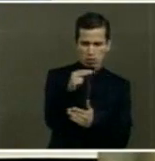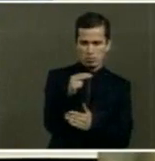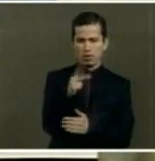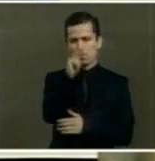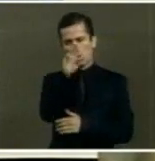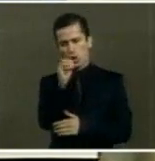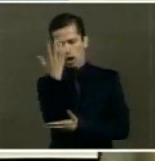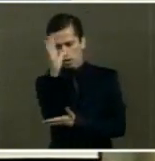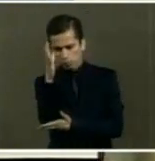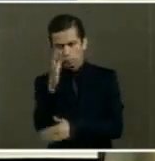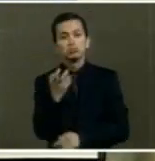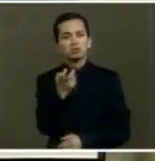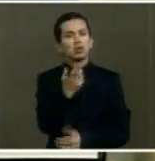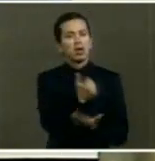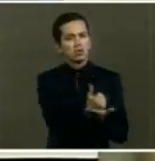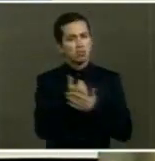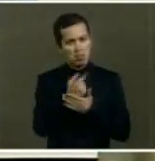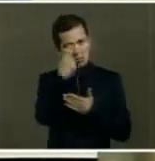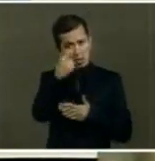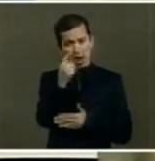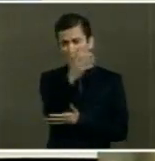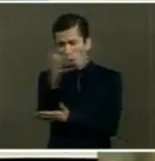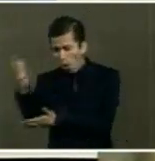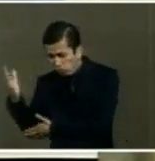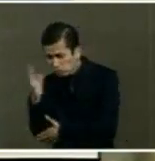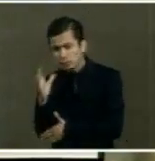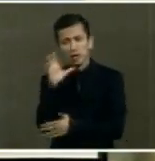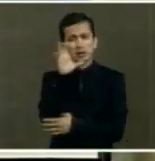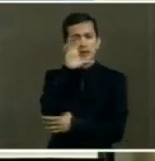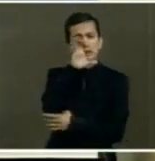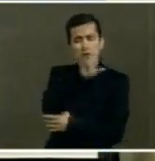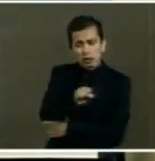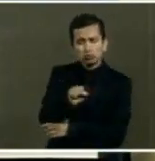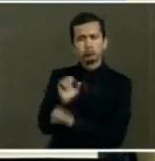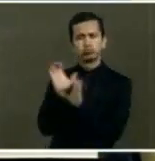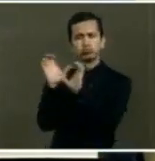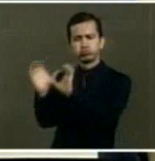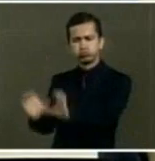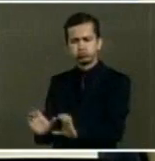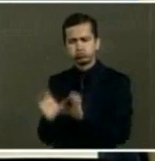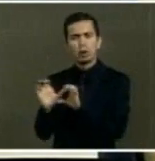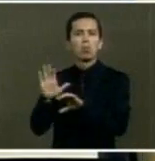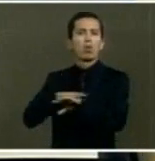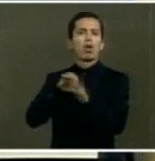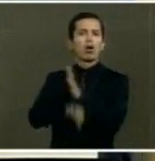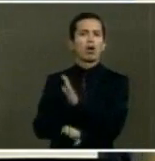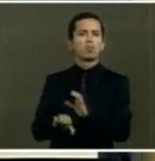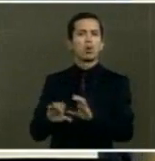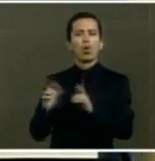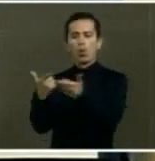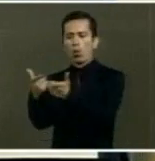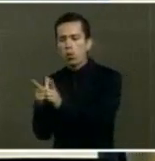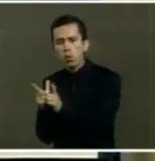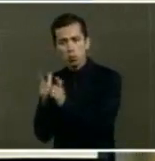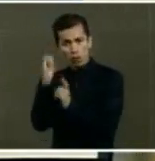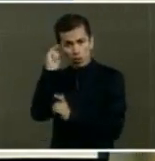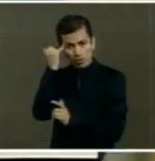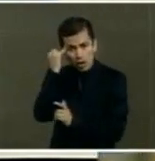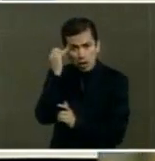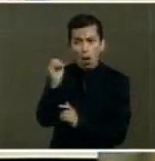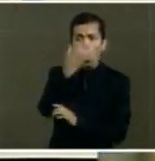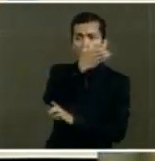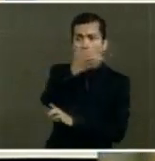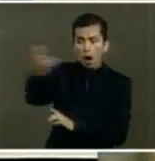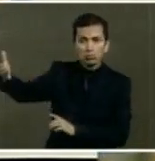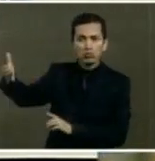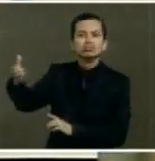a quienes conservan nuestros bosques y selvas. Las comunidades indígenas, por ejemplo, o comunidades rurales,